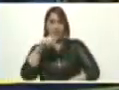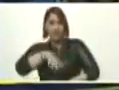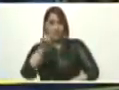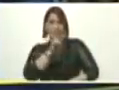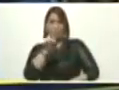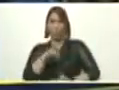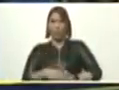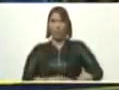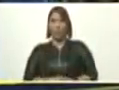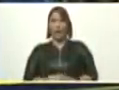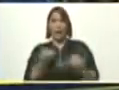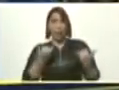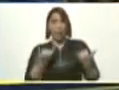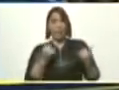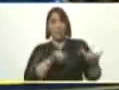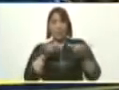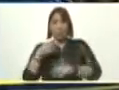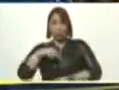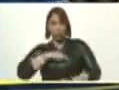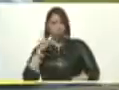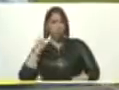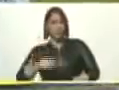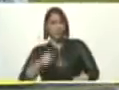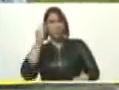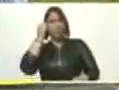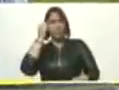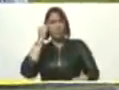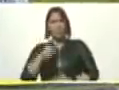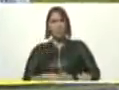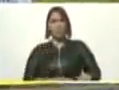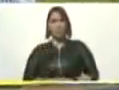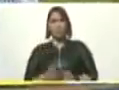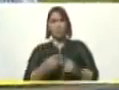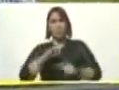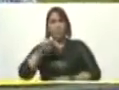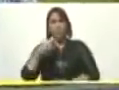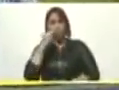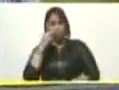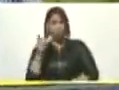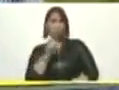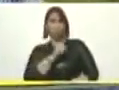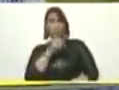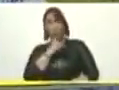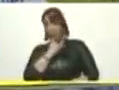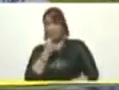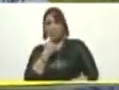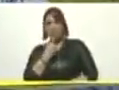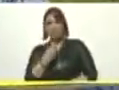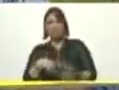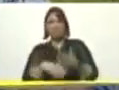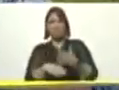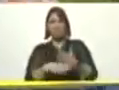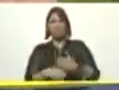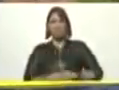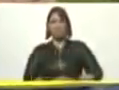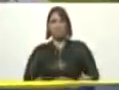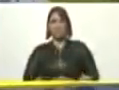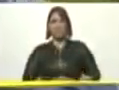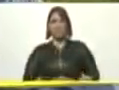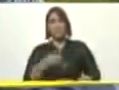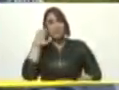No ahora mismo tenemos una fecha para junio no hemos dicho todavía que creo que